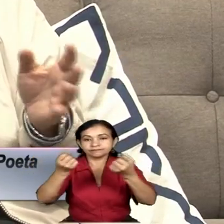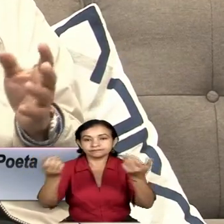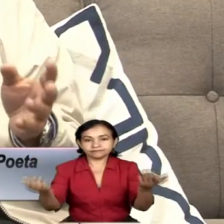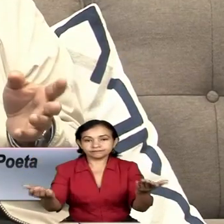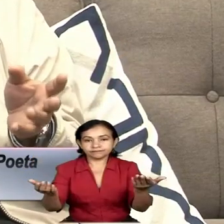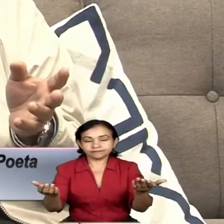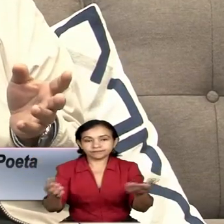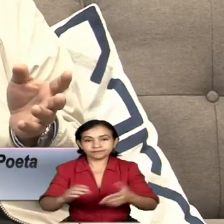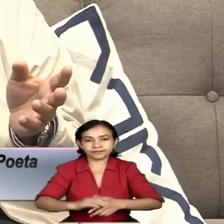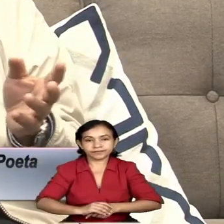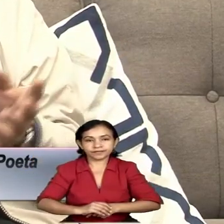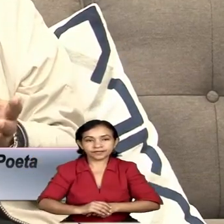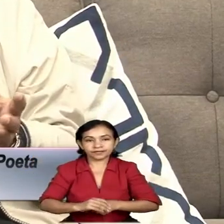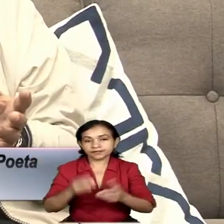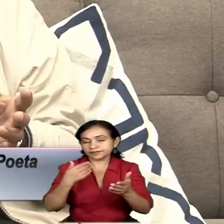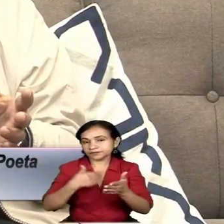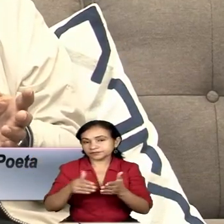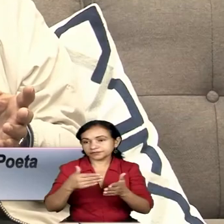que